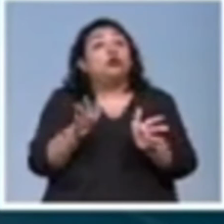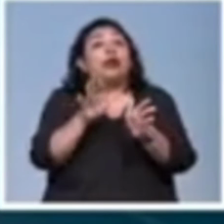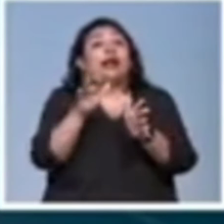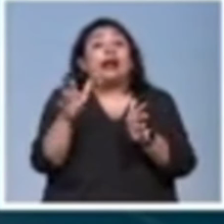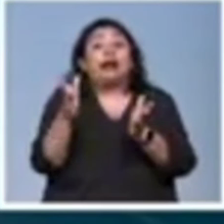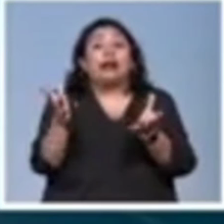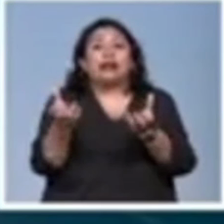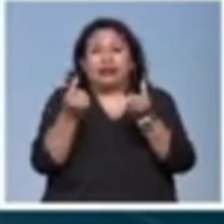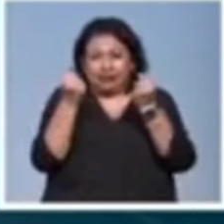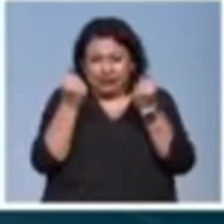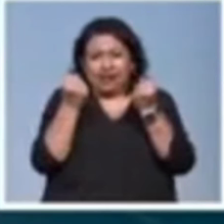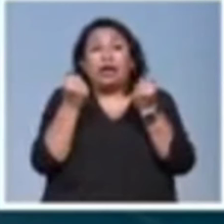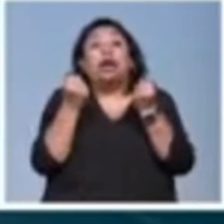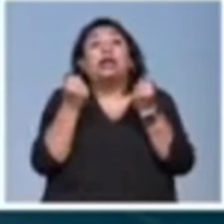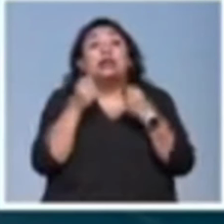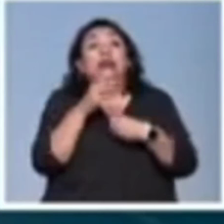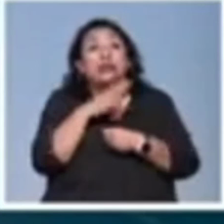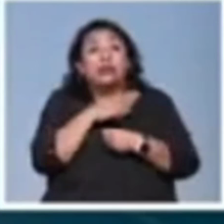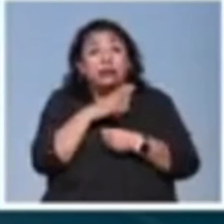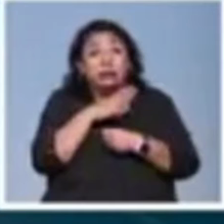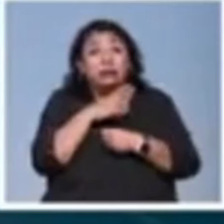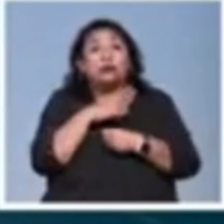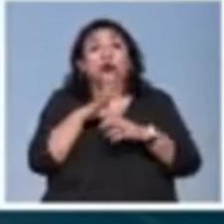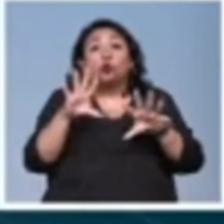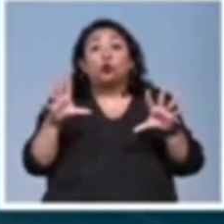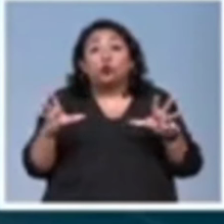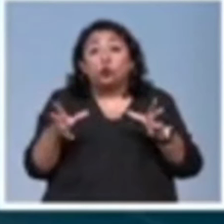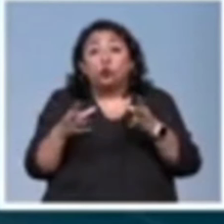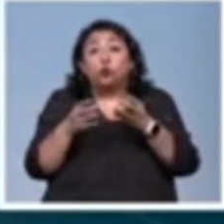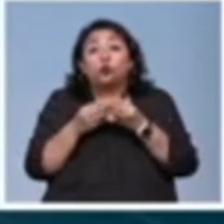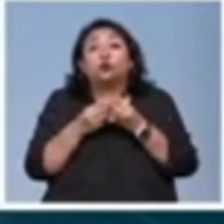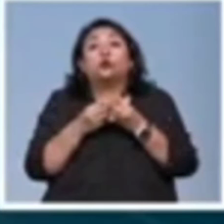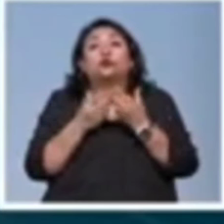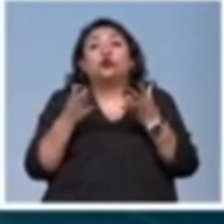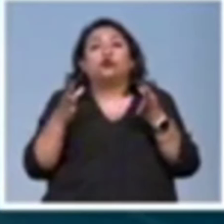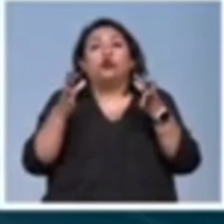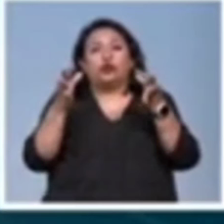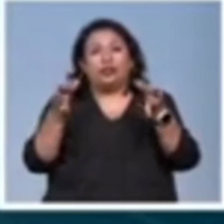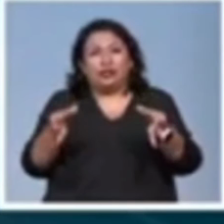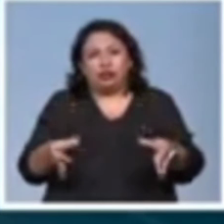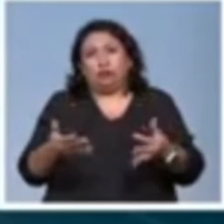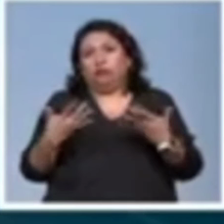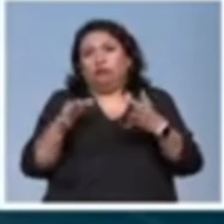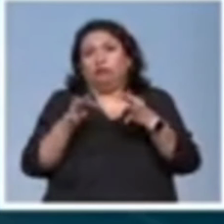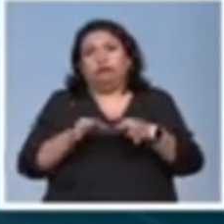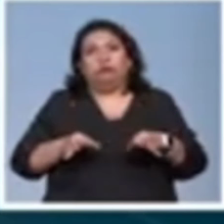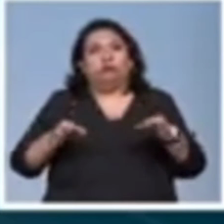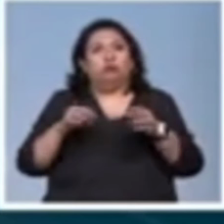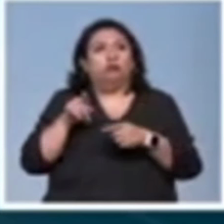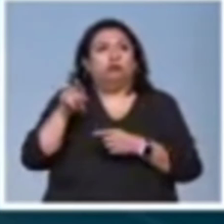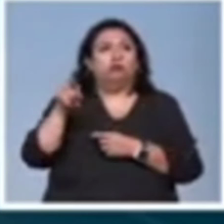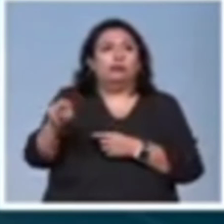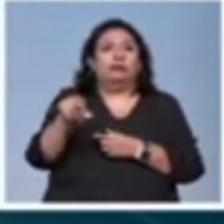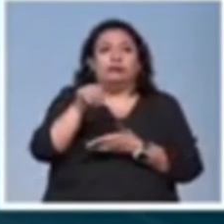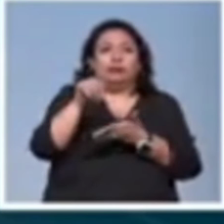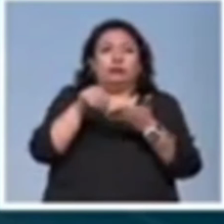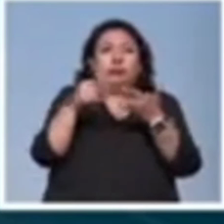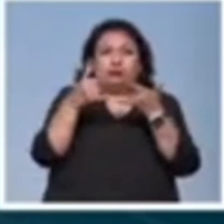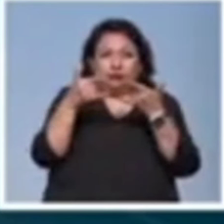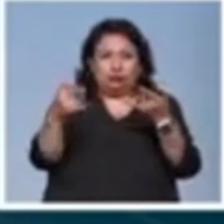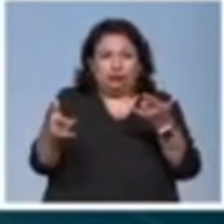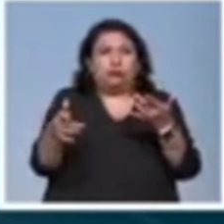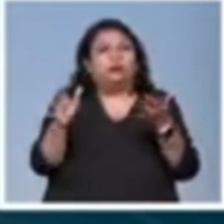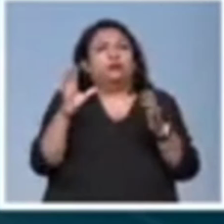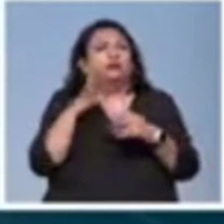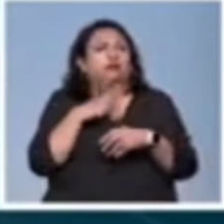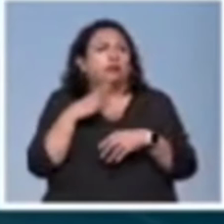del rescate que llevaría a conformarse una fundación tan destacada como la del Centro Histórico y